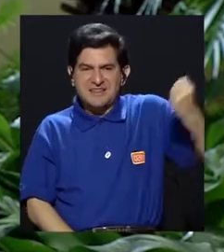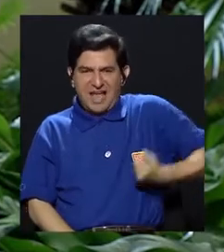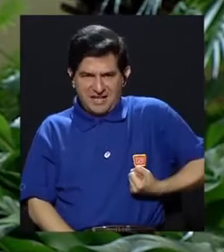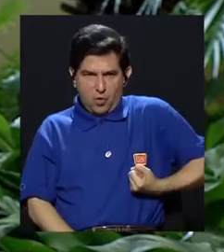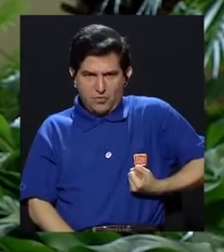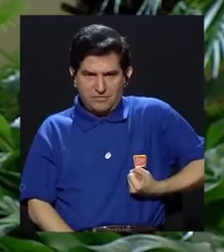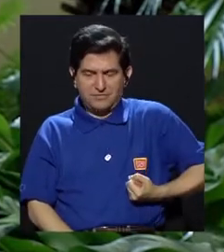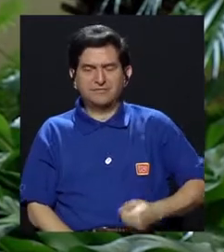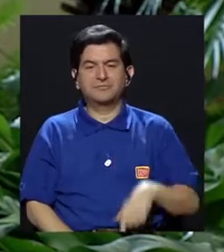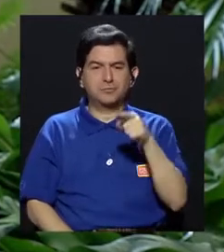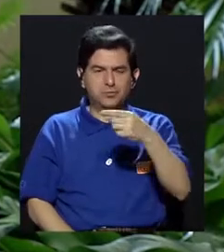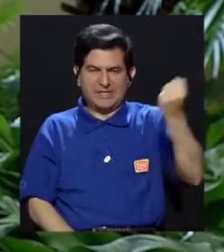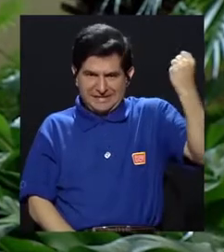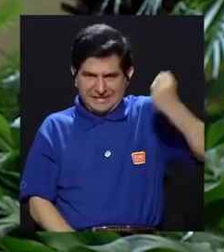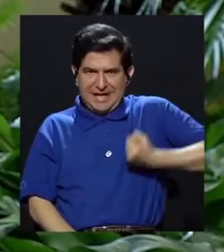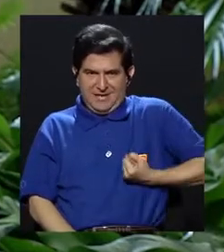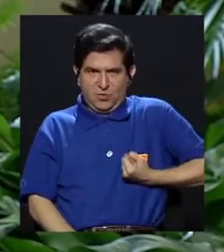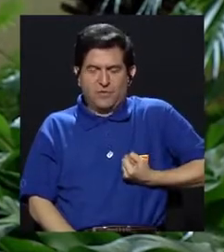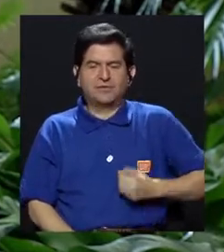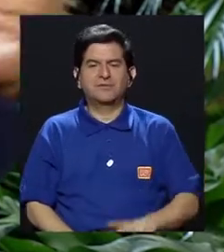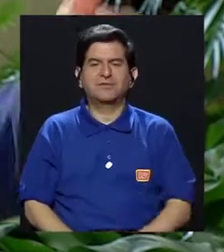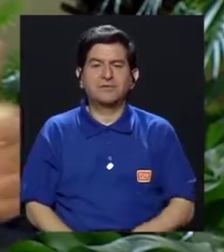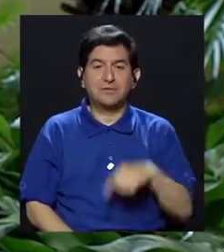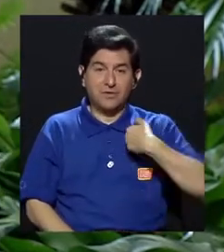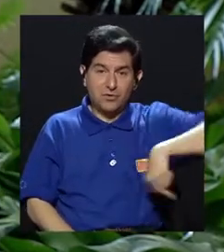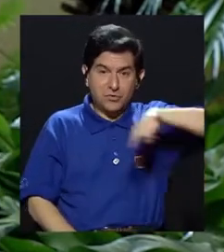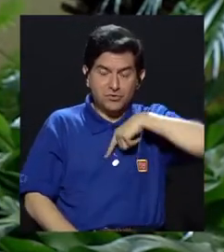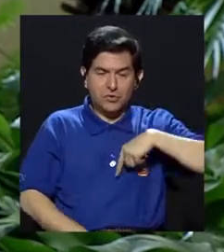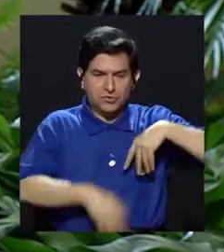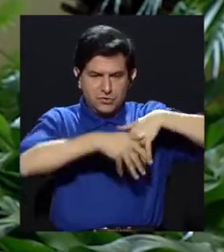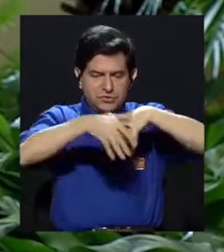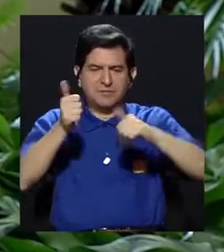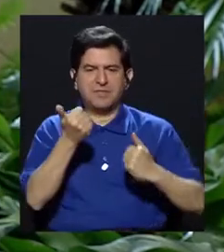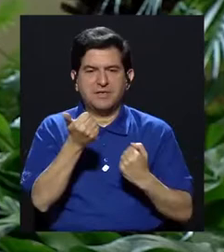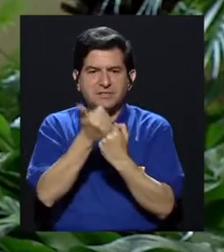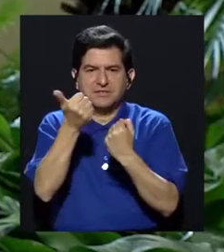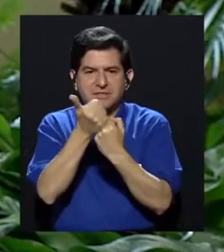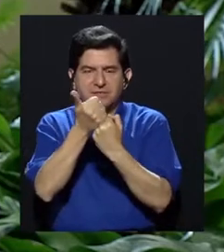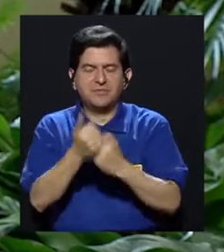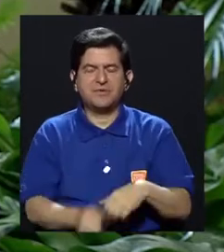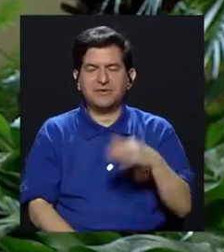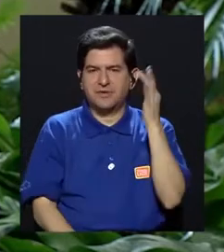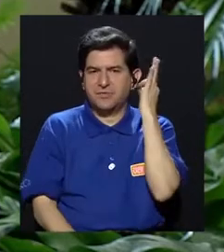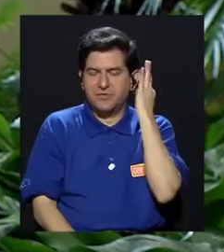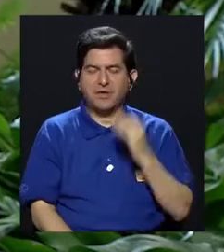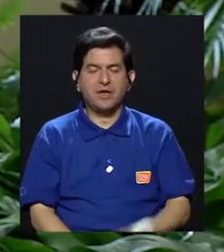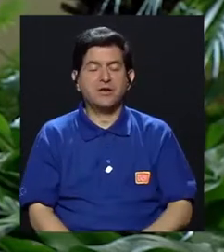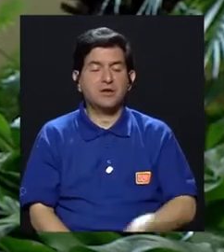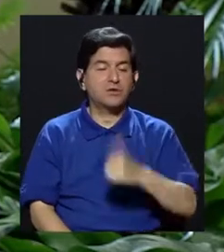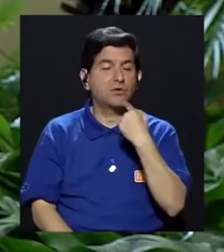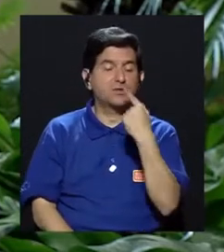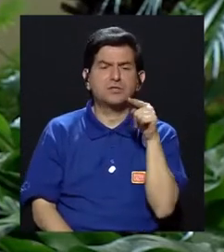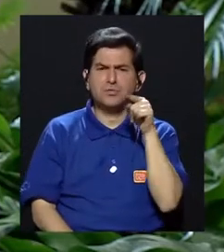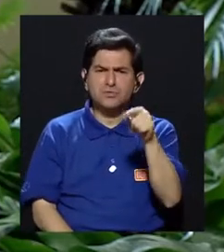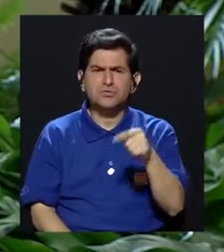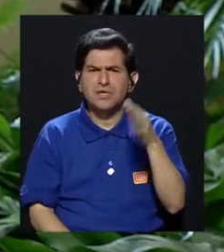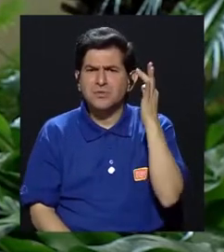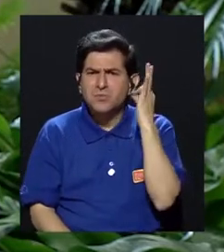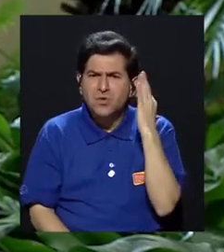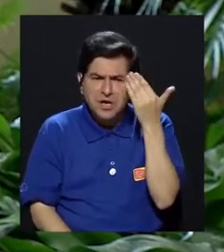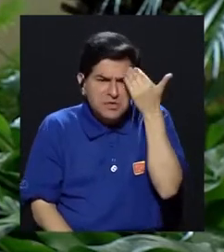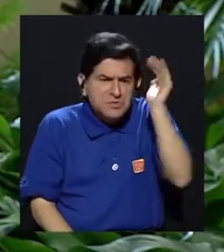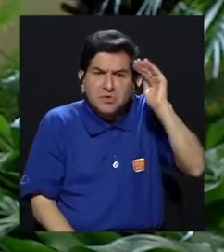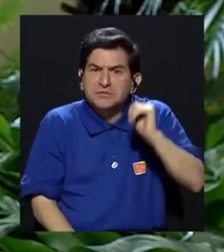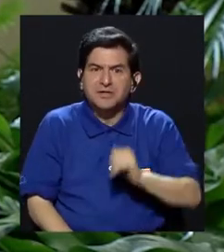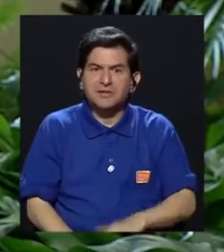así decían, traidores, ¿verdad? Porque estábamos en la marcha acompañando a las mujeres. Otros decían, yo no sabía que ustedes eran mujeres, eso sí